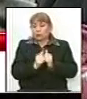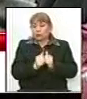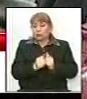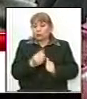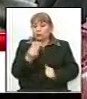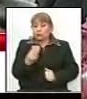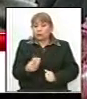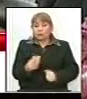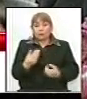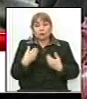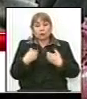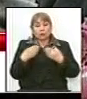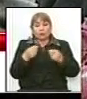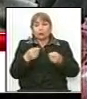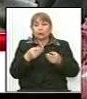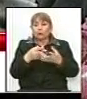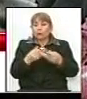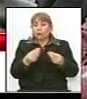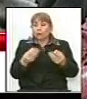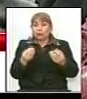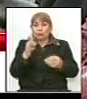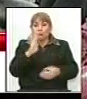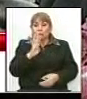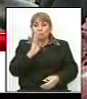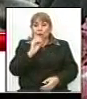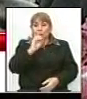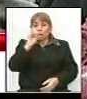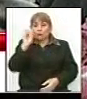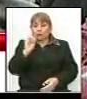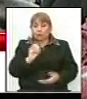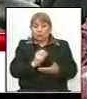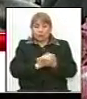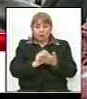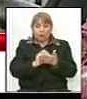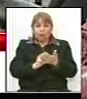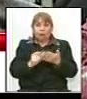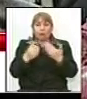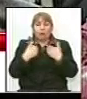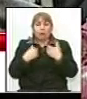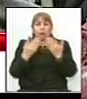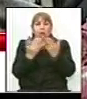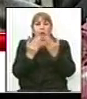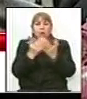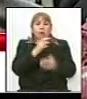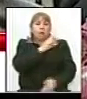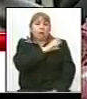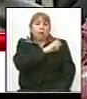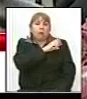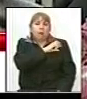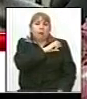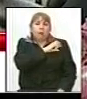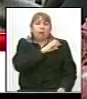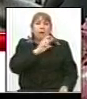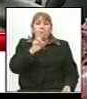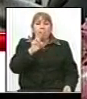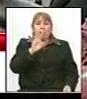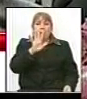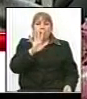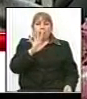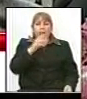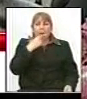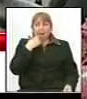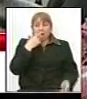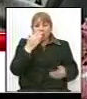pocos privilegiados. La mayoría tienen el 40% de los letrados, nivel de educación primaria, un 25%